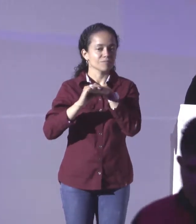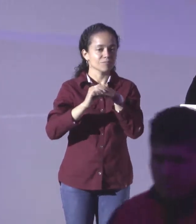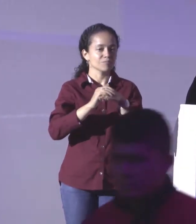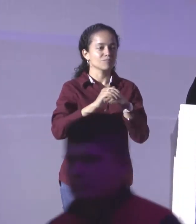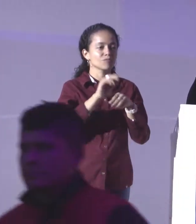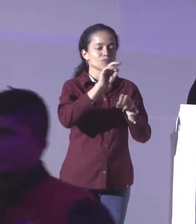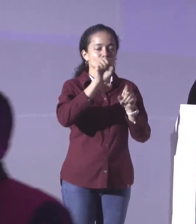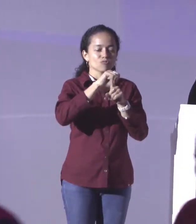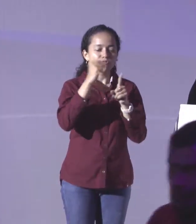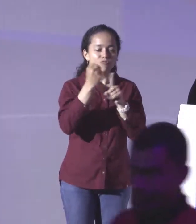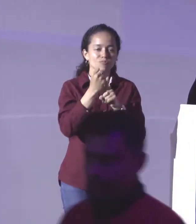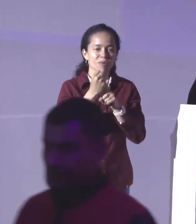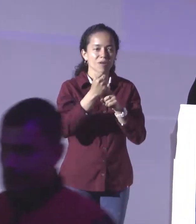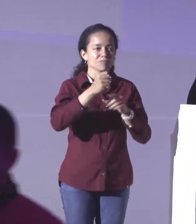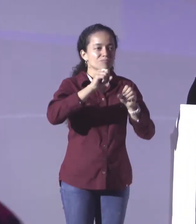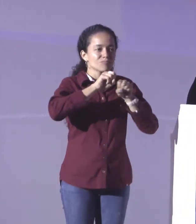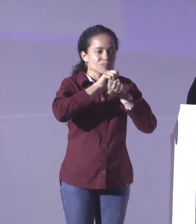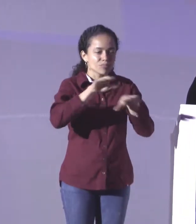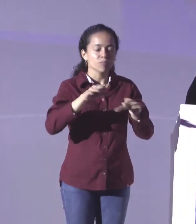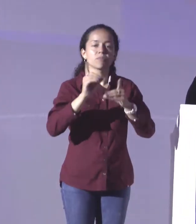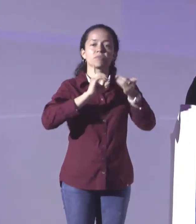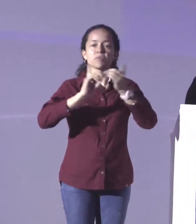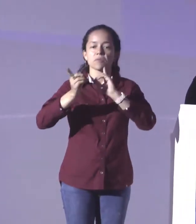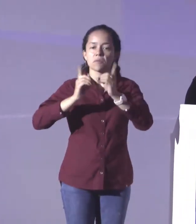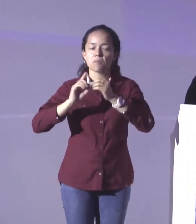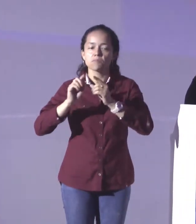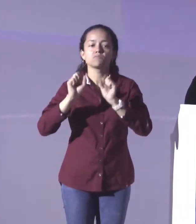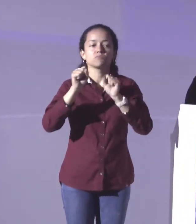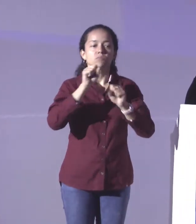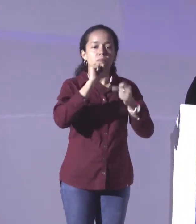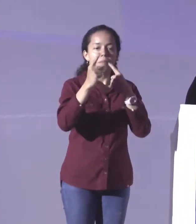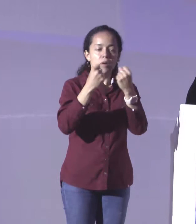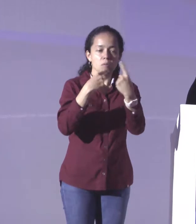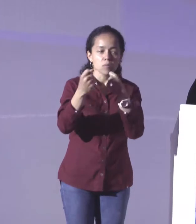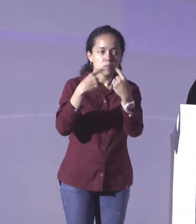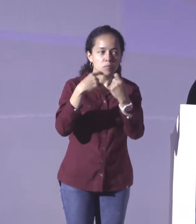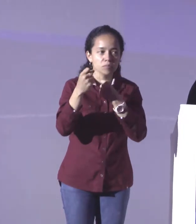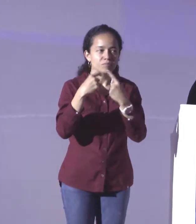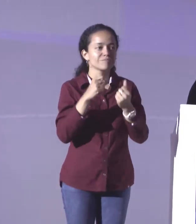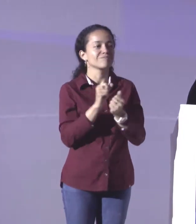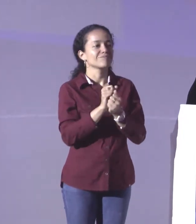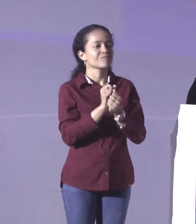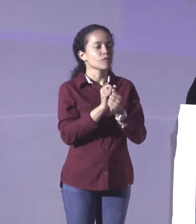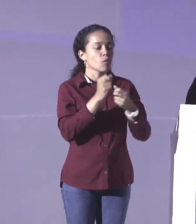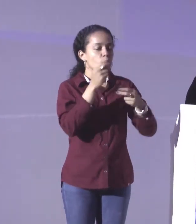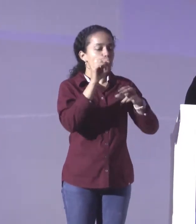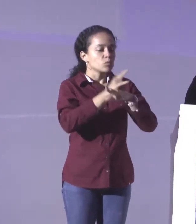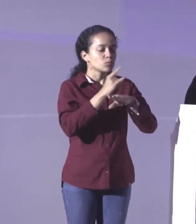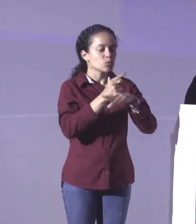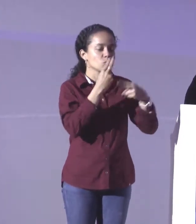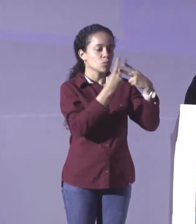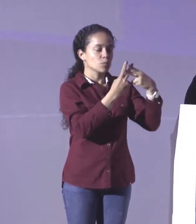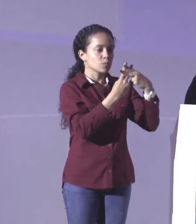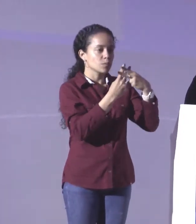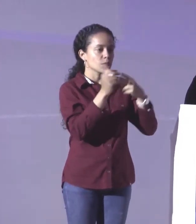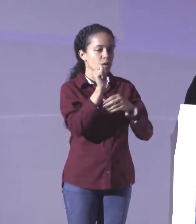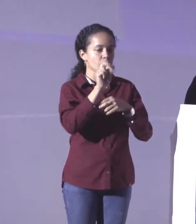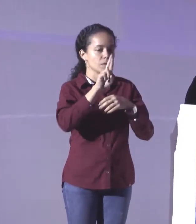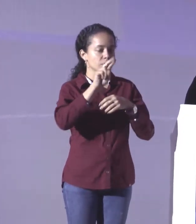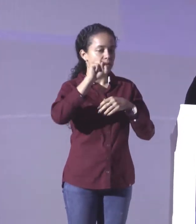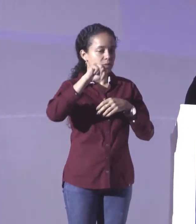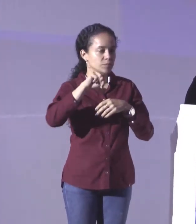pueden unirse a este diálogo ciudadano con sus preguntas y comentarios utilizando la etiqueta numeral